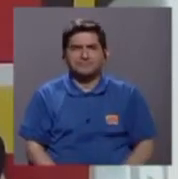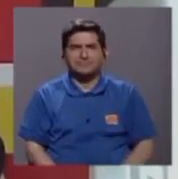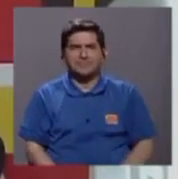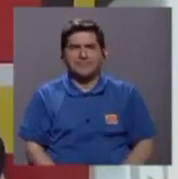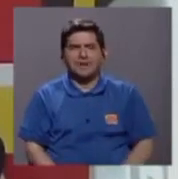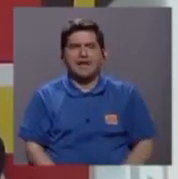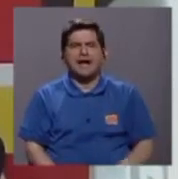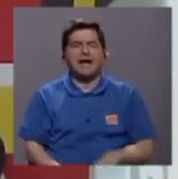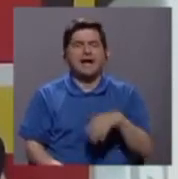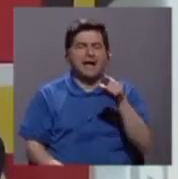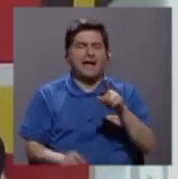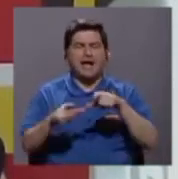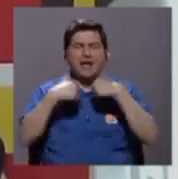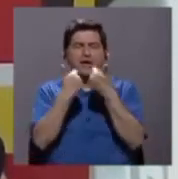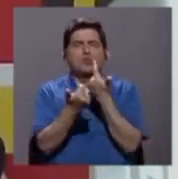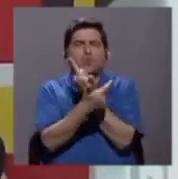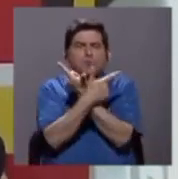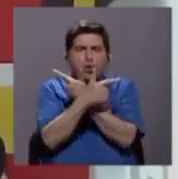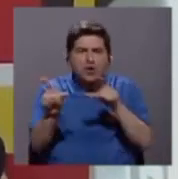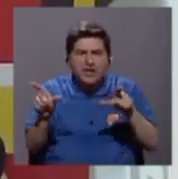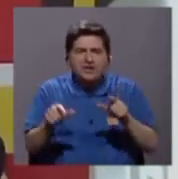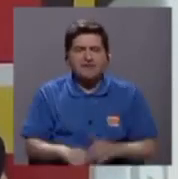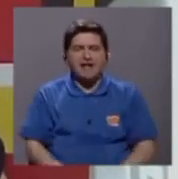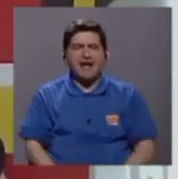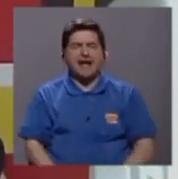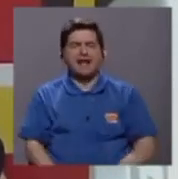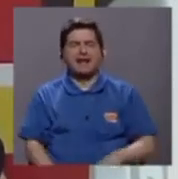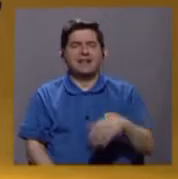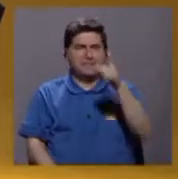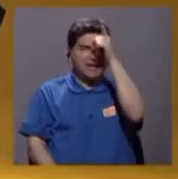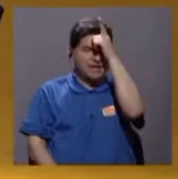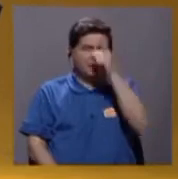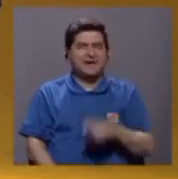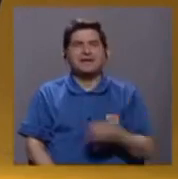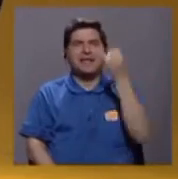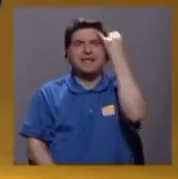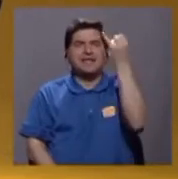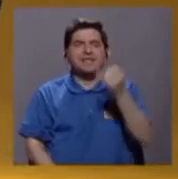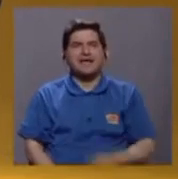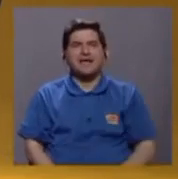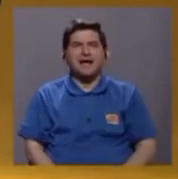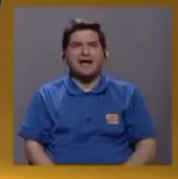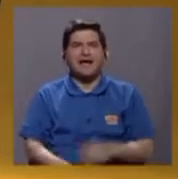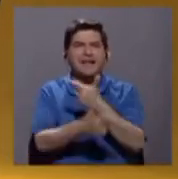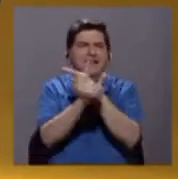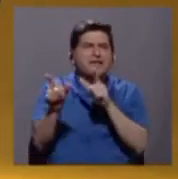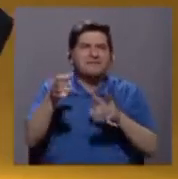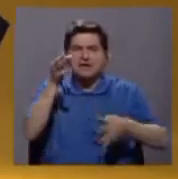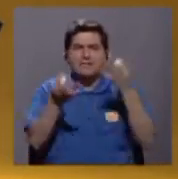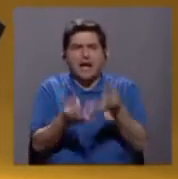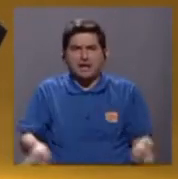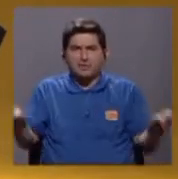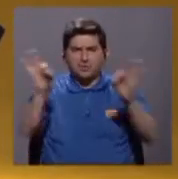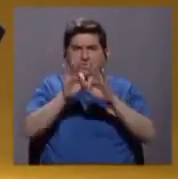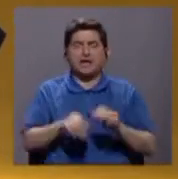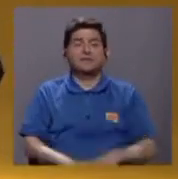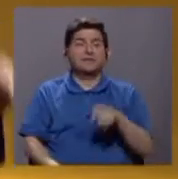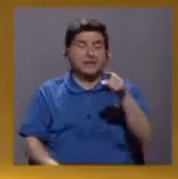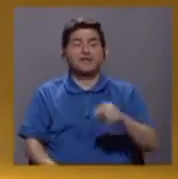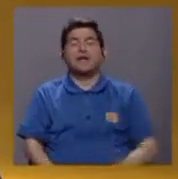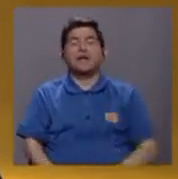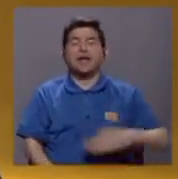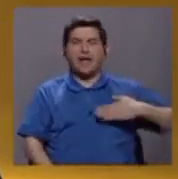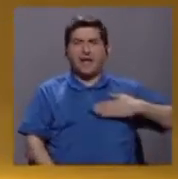los liberales alemanes. Las ideas de libertad y de justicia le parecieron muy importantes y se la dedicó a Napoleón